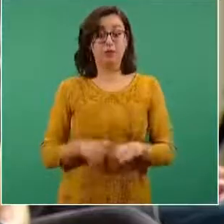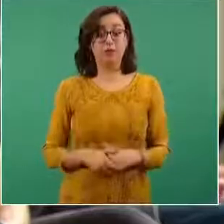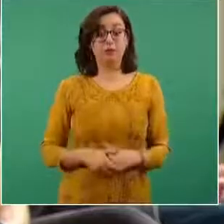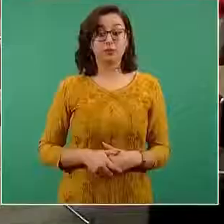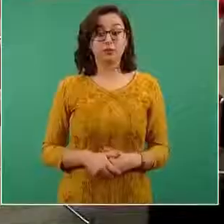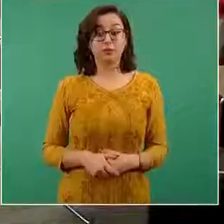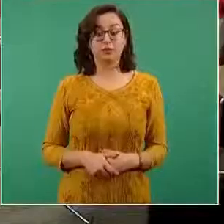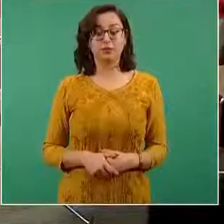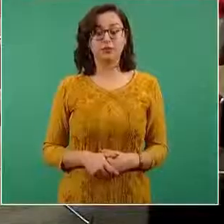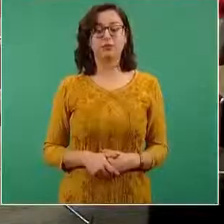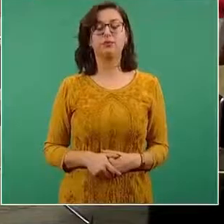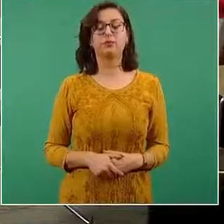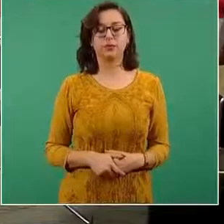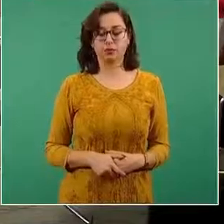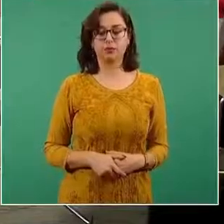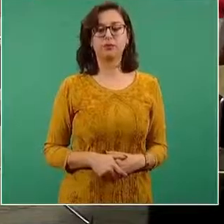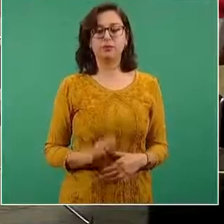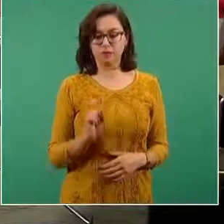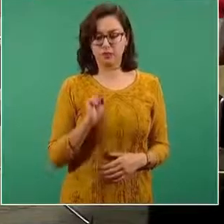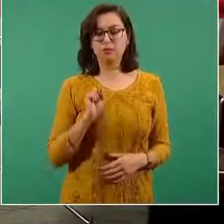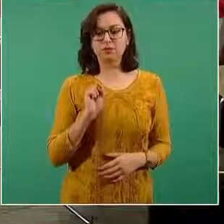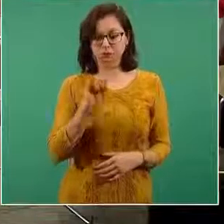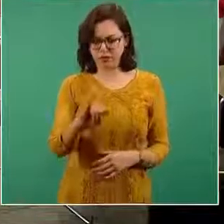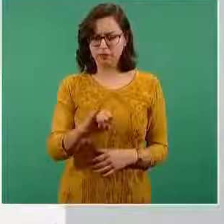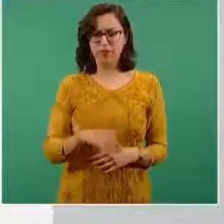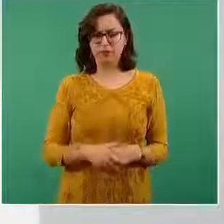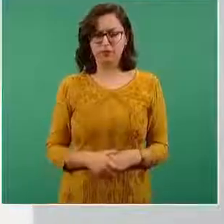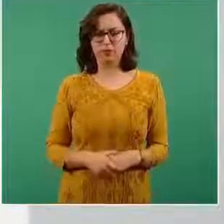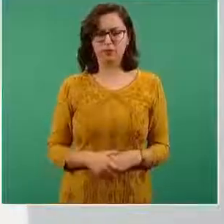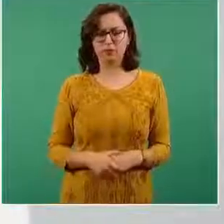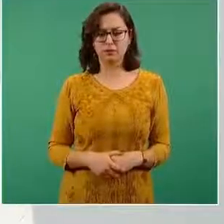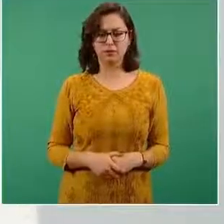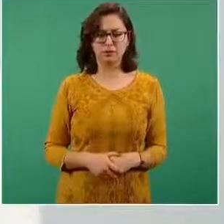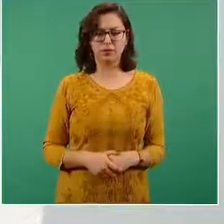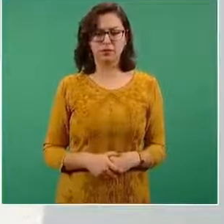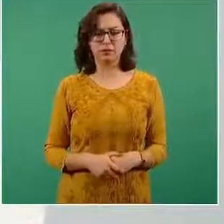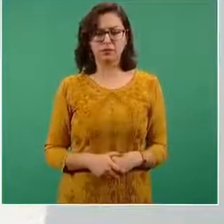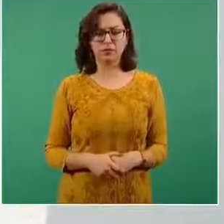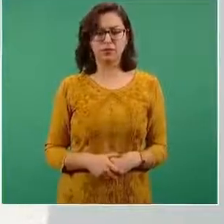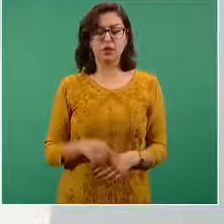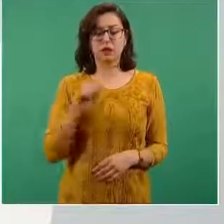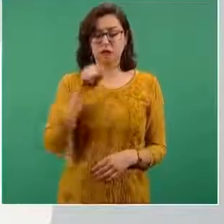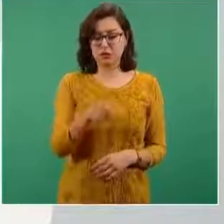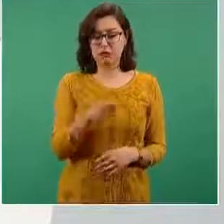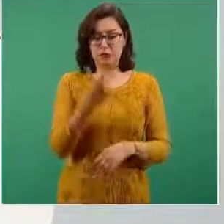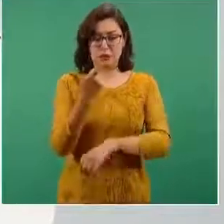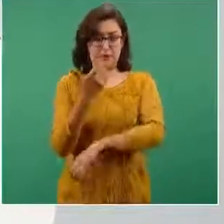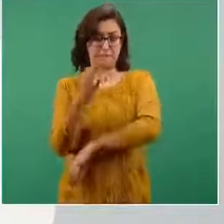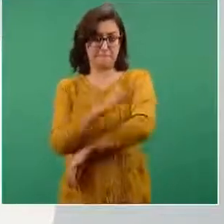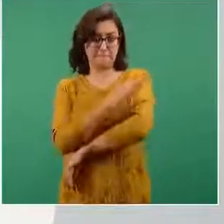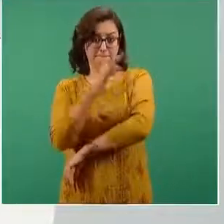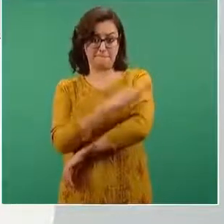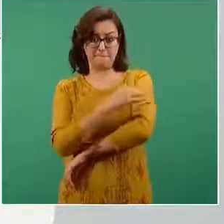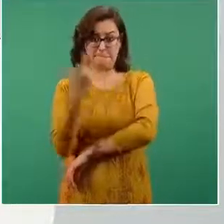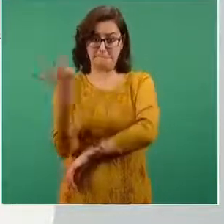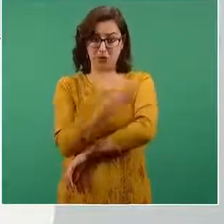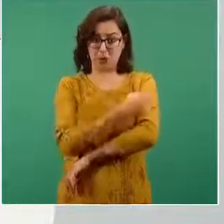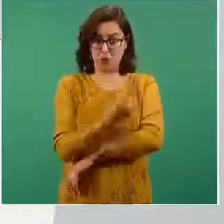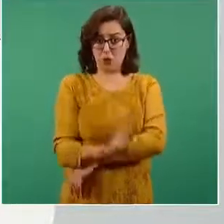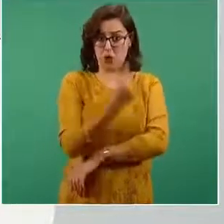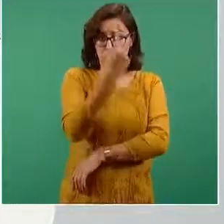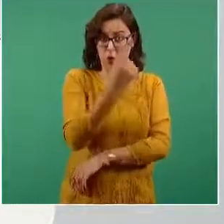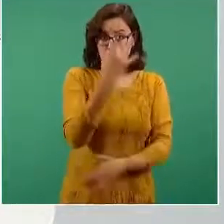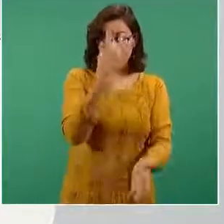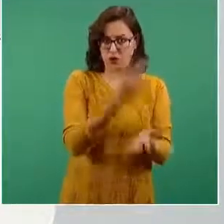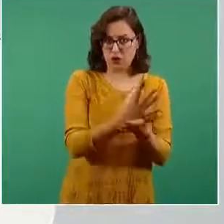rapidez? Definitivamente sí, no solamente con la vacuna de Johnson & Johnson, se tienen en mira